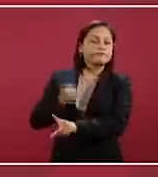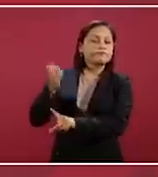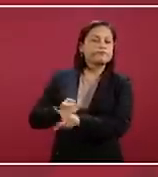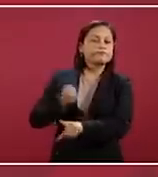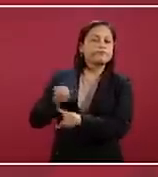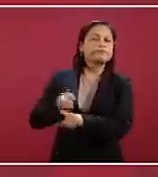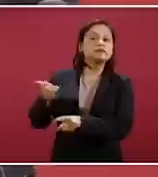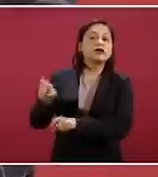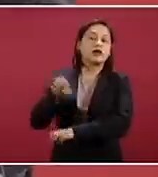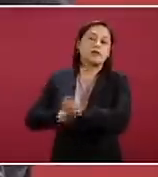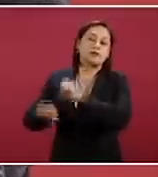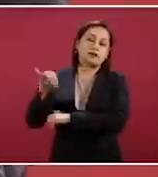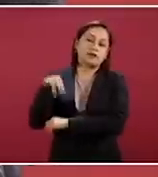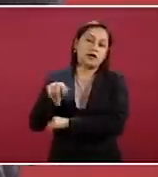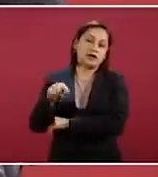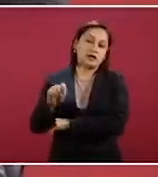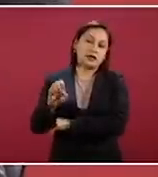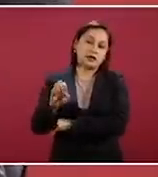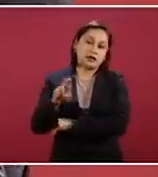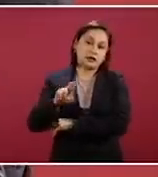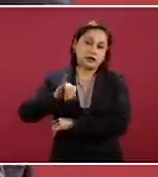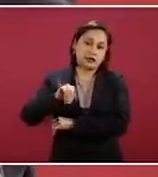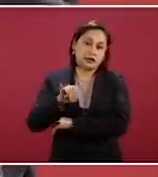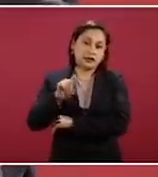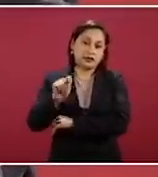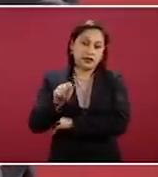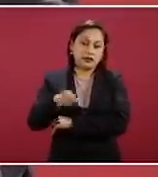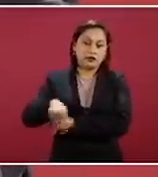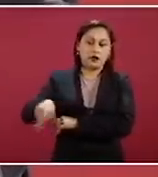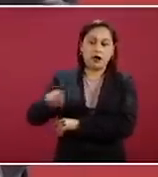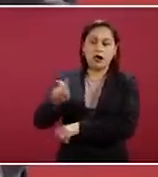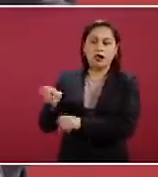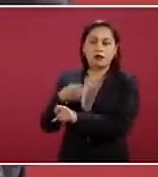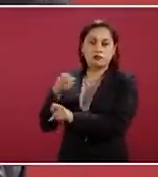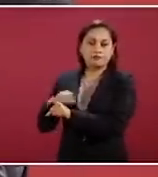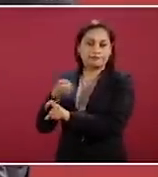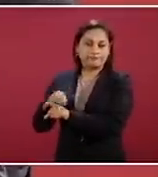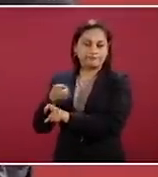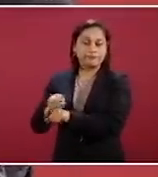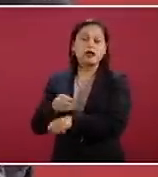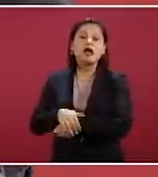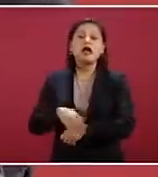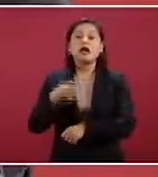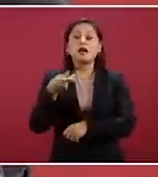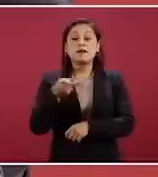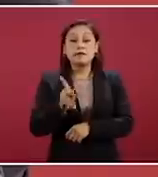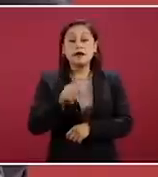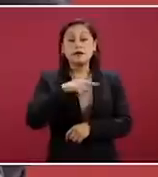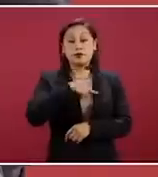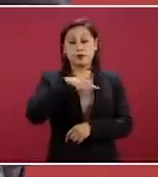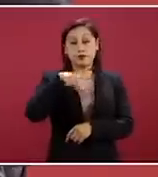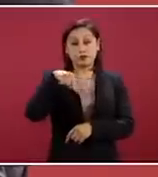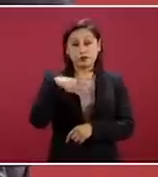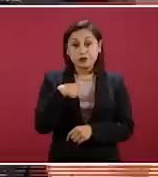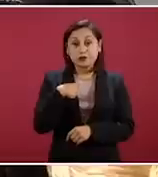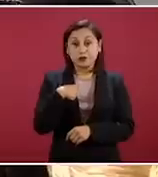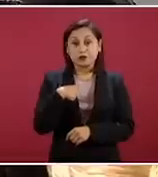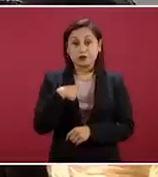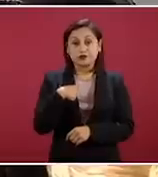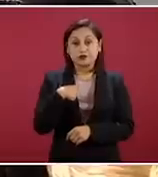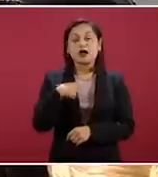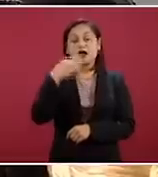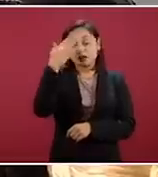información de que es una empresa que está cumpliendo con su